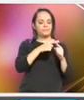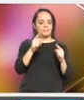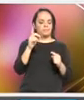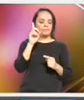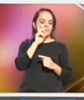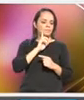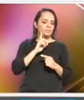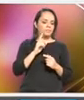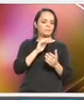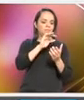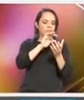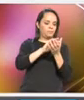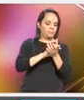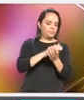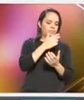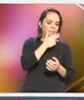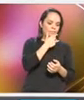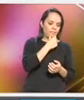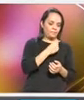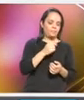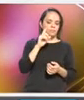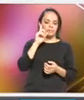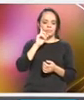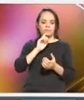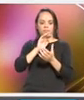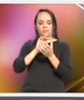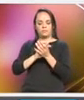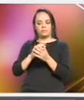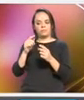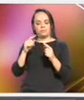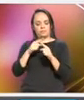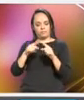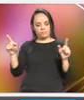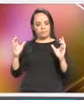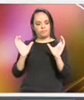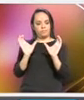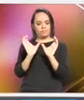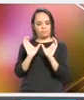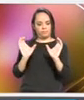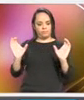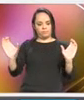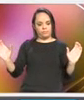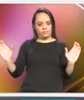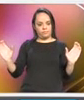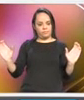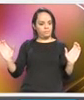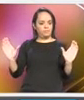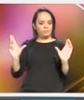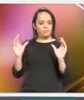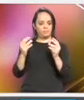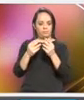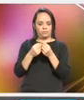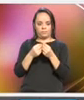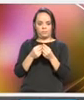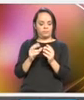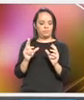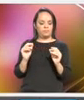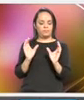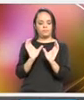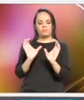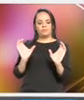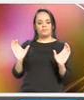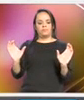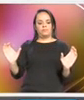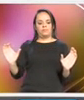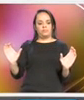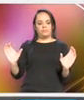marido, ¿no? Tengan el reconocimiento de que somos 2 personas diferentes y que no estamos mezclados. Muy bien, oye, pues es como